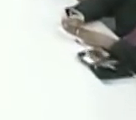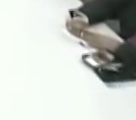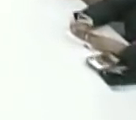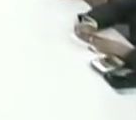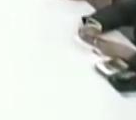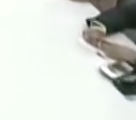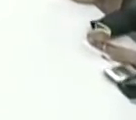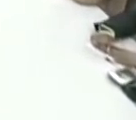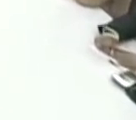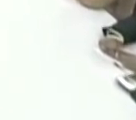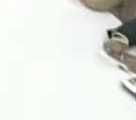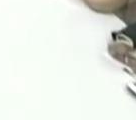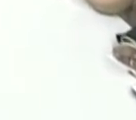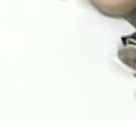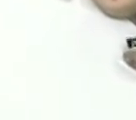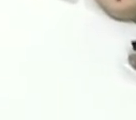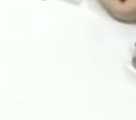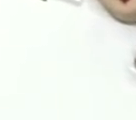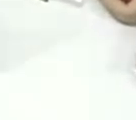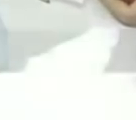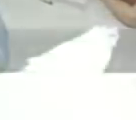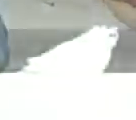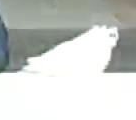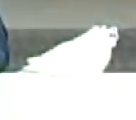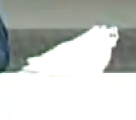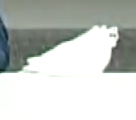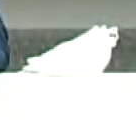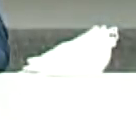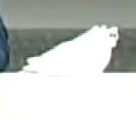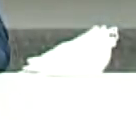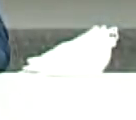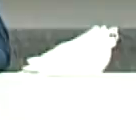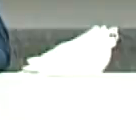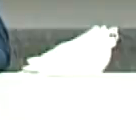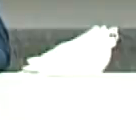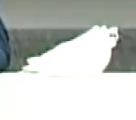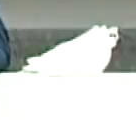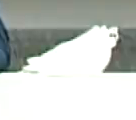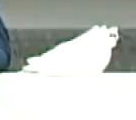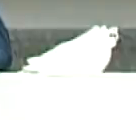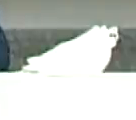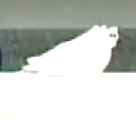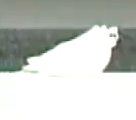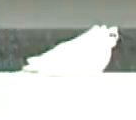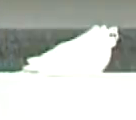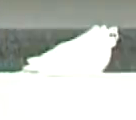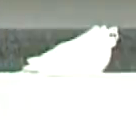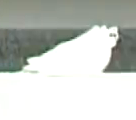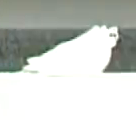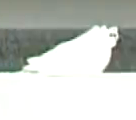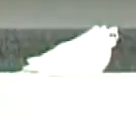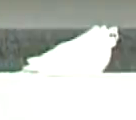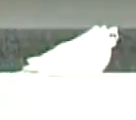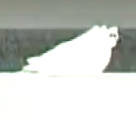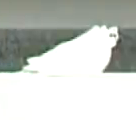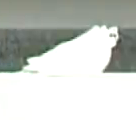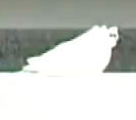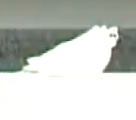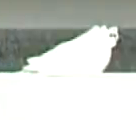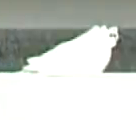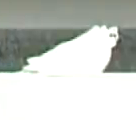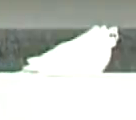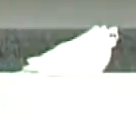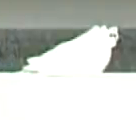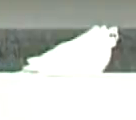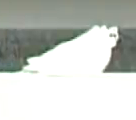ha recorrido el país abriendo canales para escucharnos los venezolanos, para